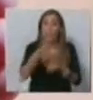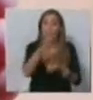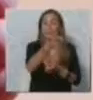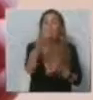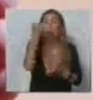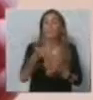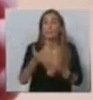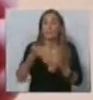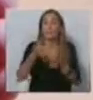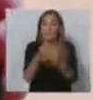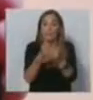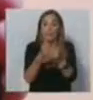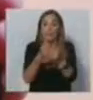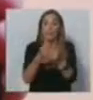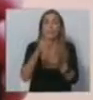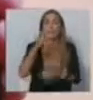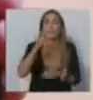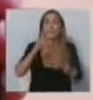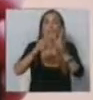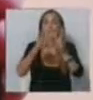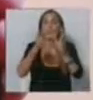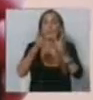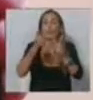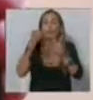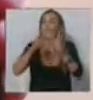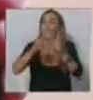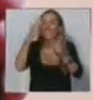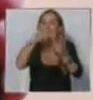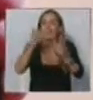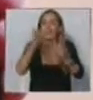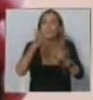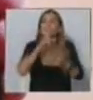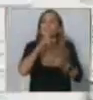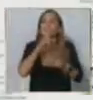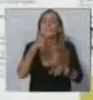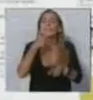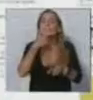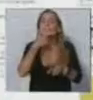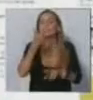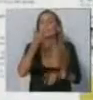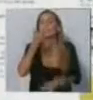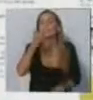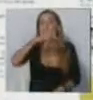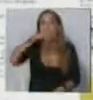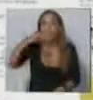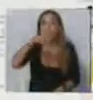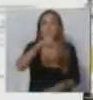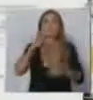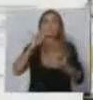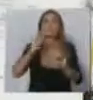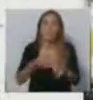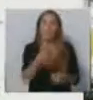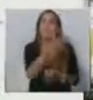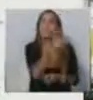WhatsApp se intercambian muchísimas imágenes por día y en Instagram otro tanto. De hecho, WhatsApp es tan